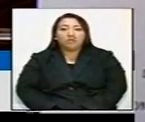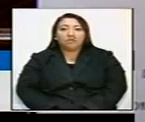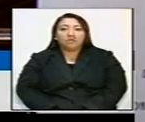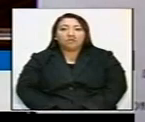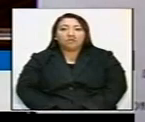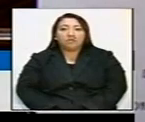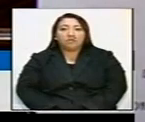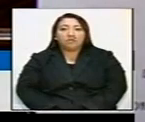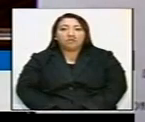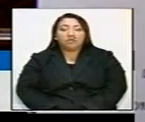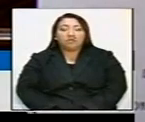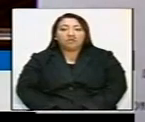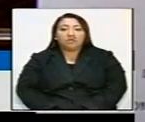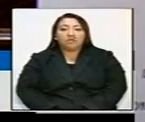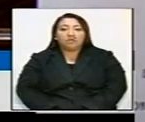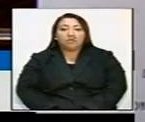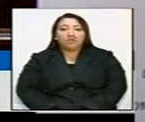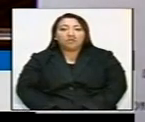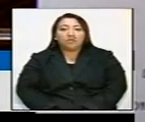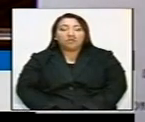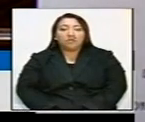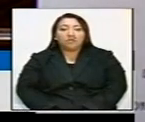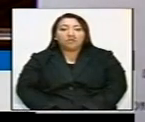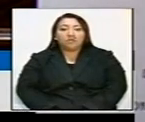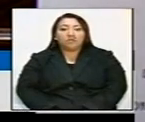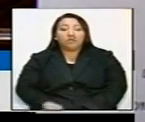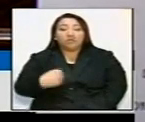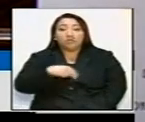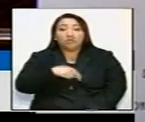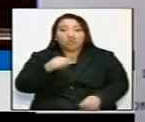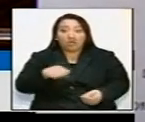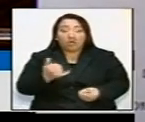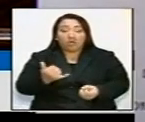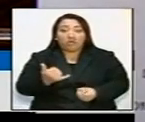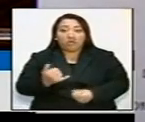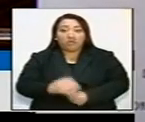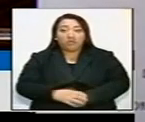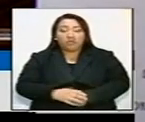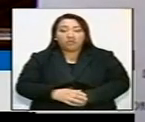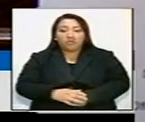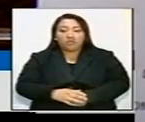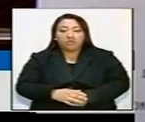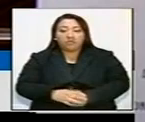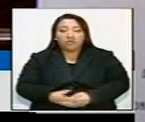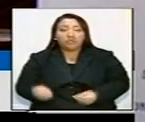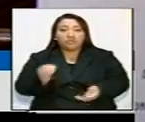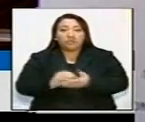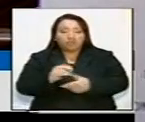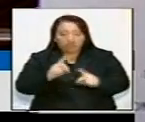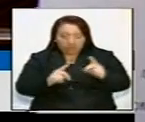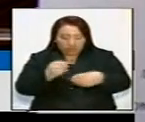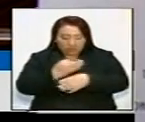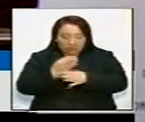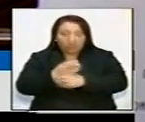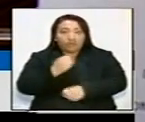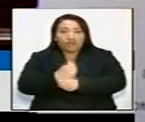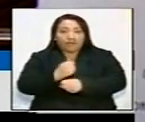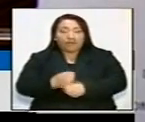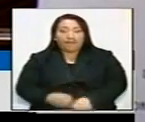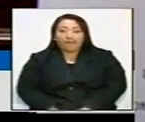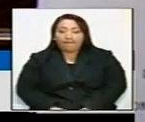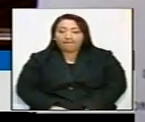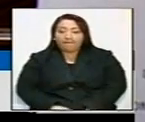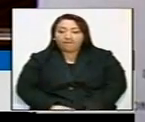fue una de las reformas que iniciamos a inicio de este año, se establecieron unas plataformas de trabajo,